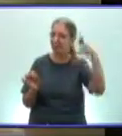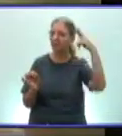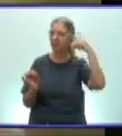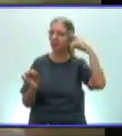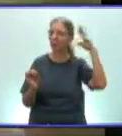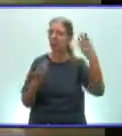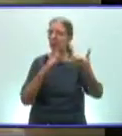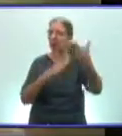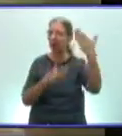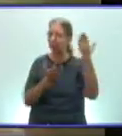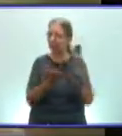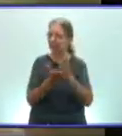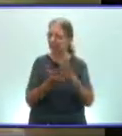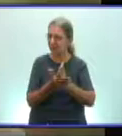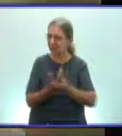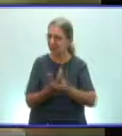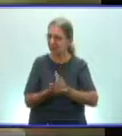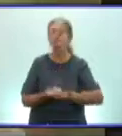ustedes conocen.